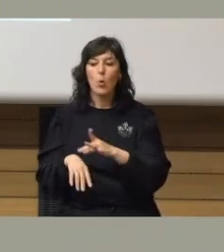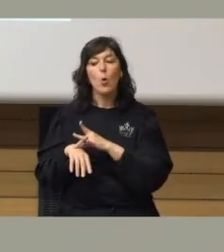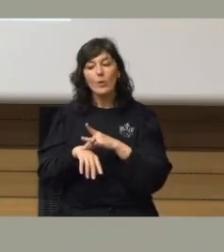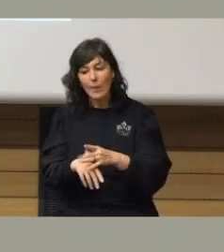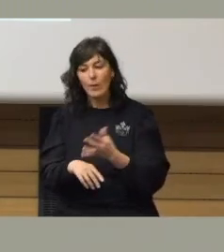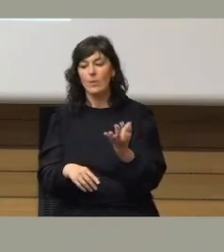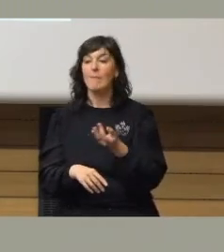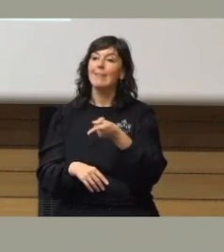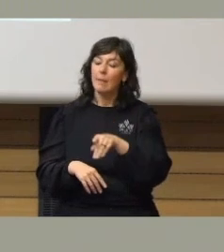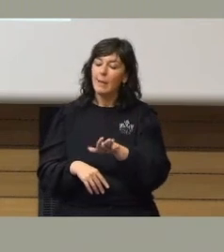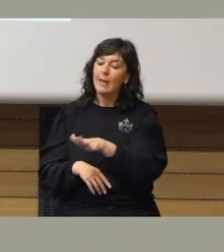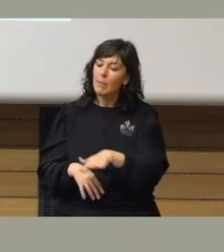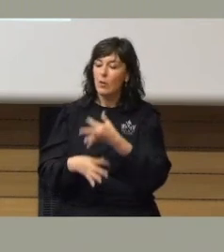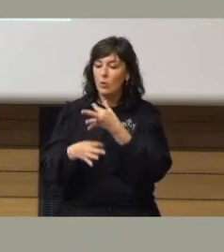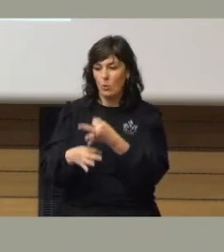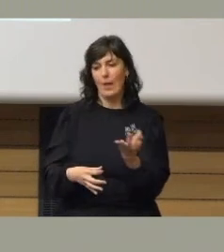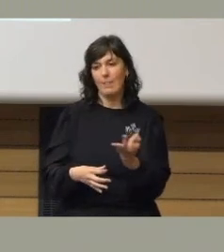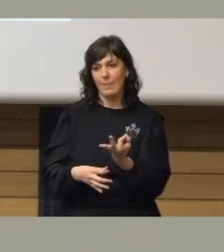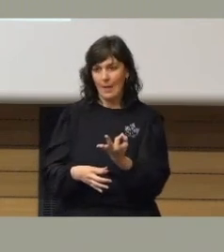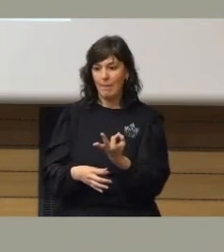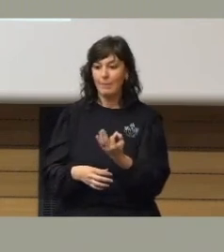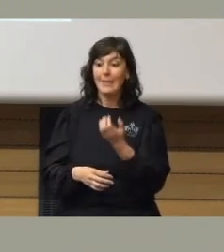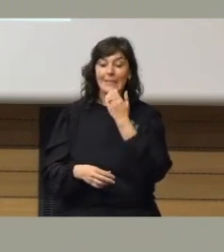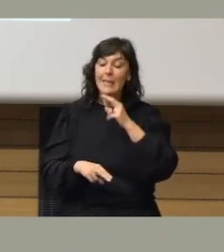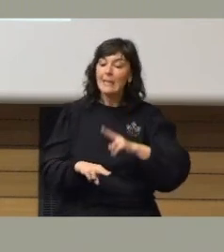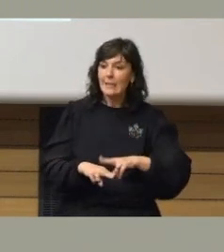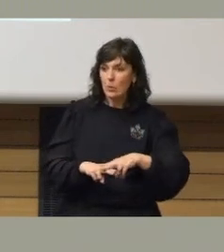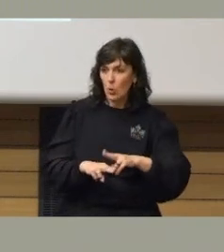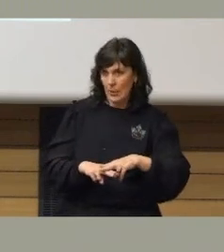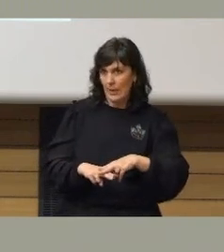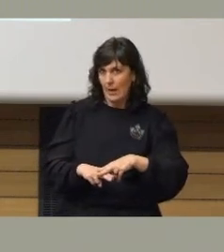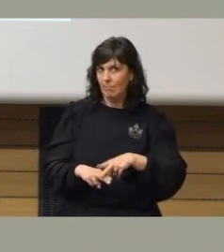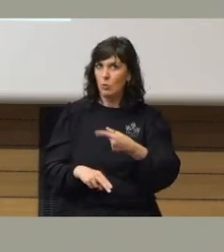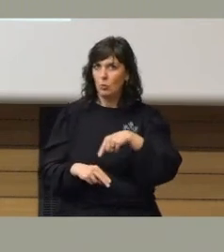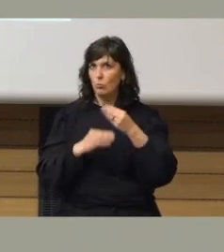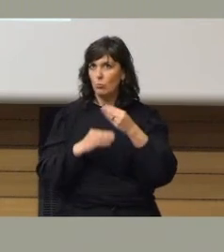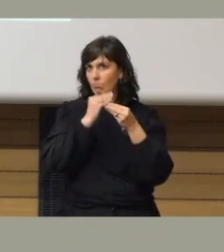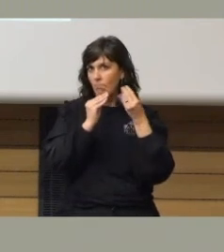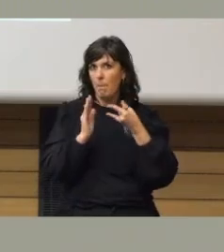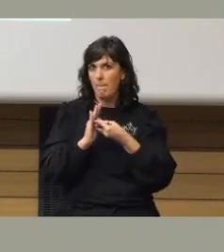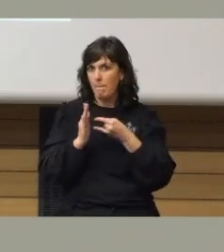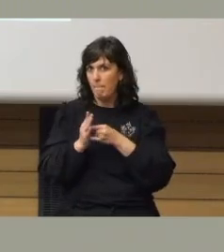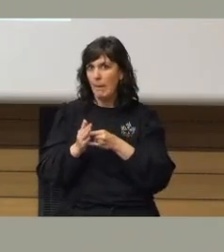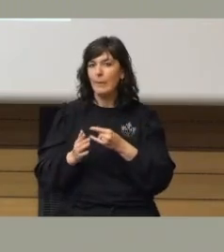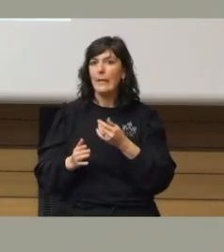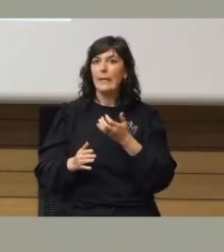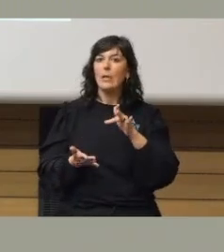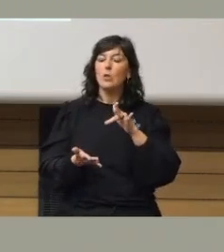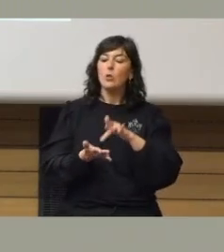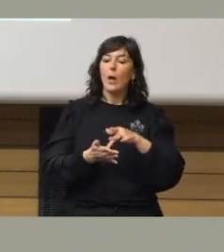seguridad. En las discotecas, una de las cosas que se plantea es que en el momento que el sanitario o el